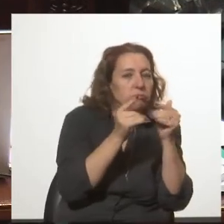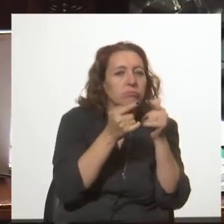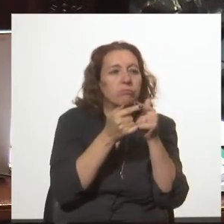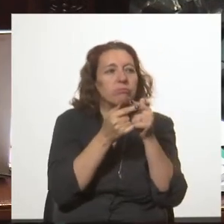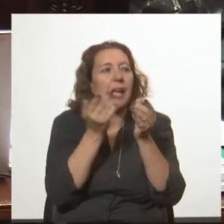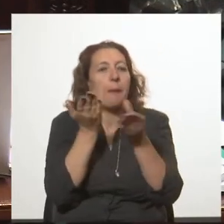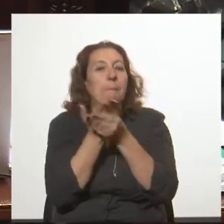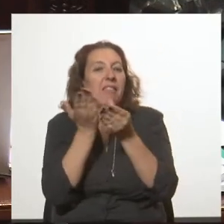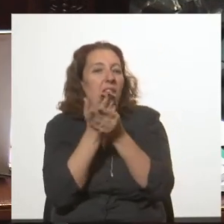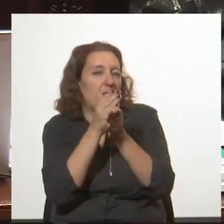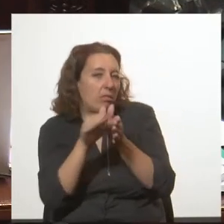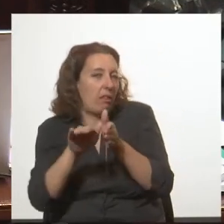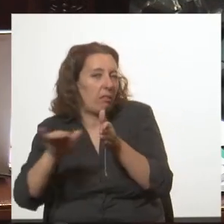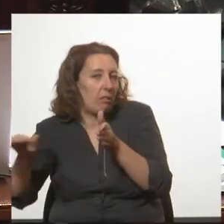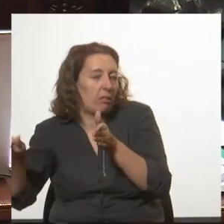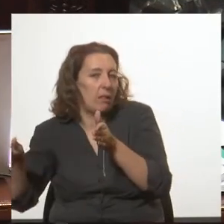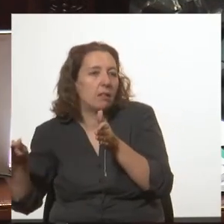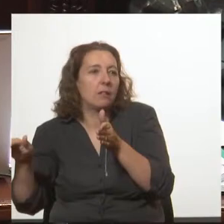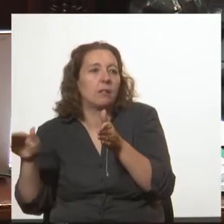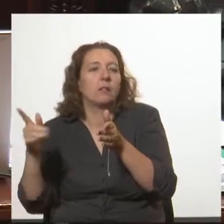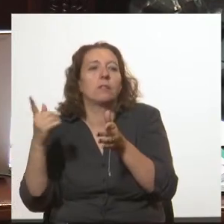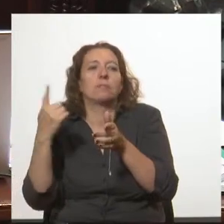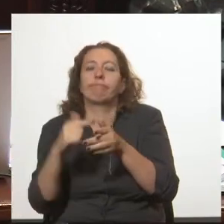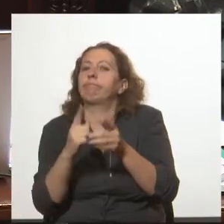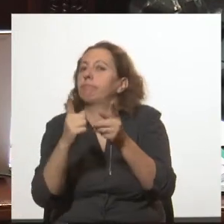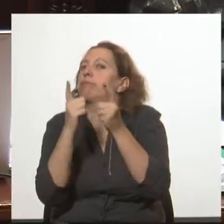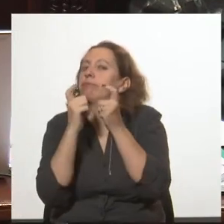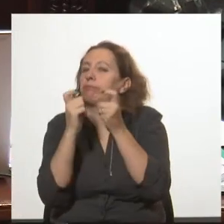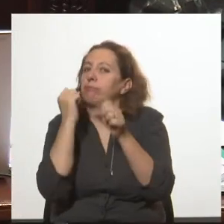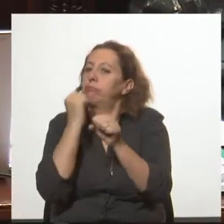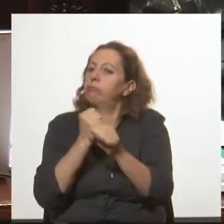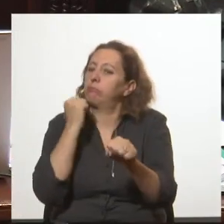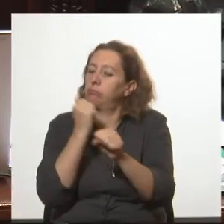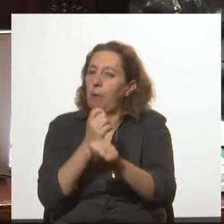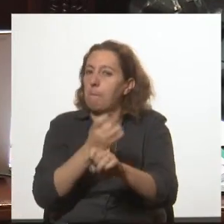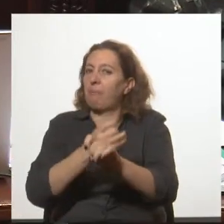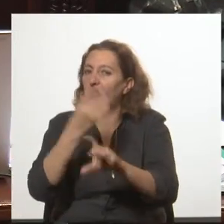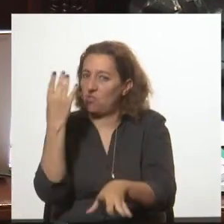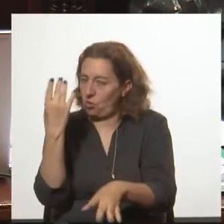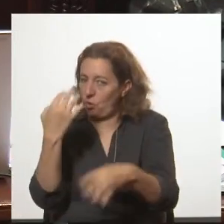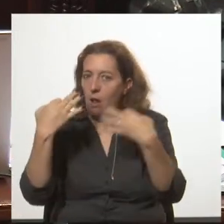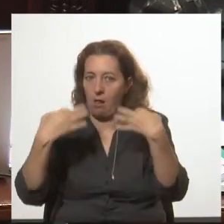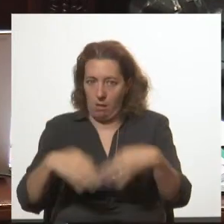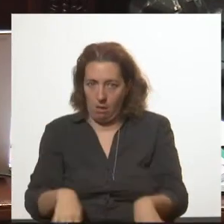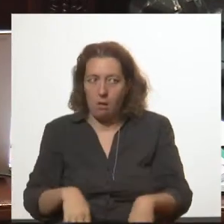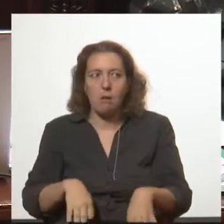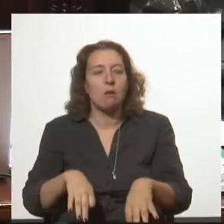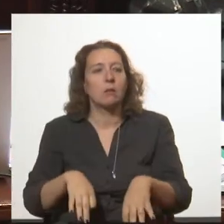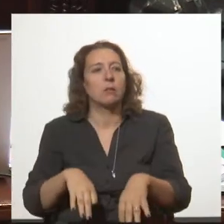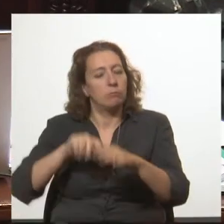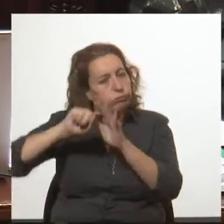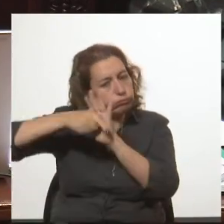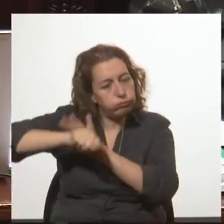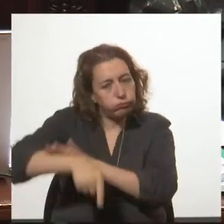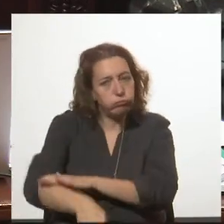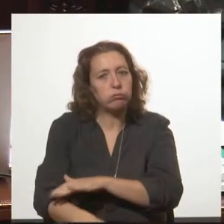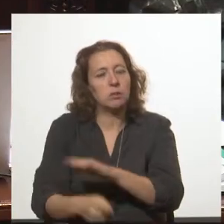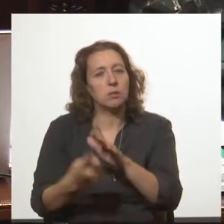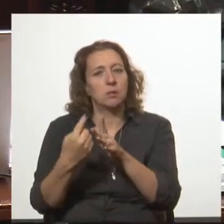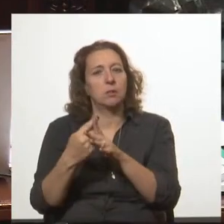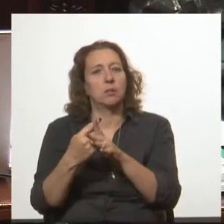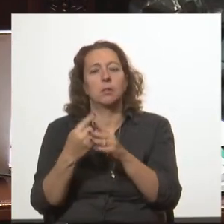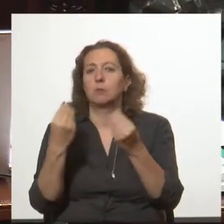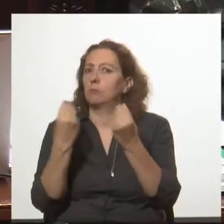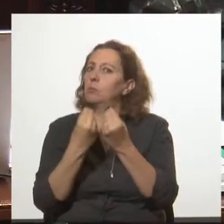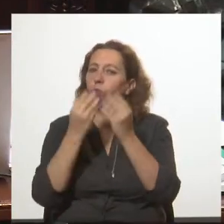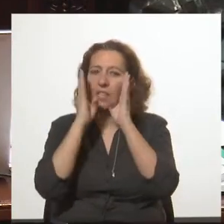expedientes requería de un trabajo profesional diligente exhaustivo minucioso de va de